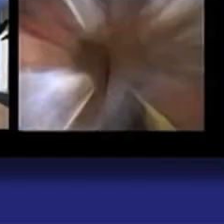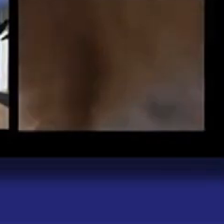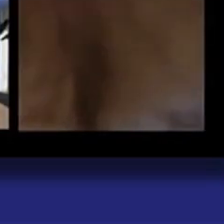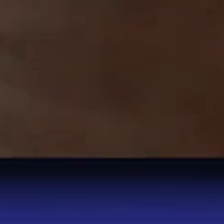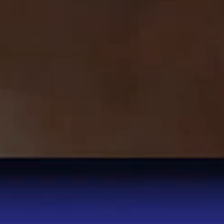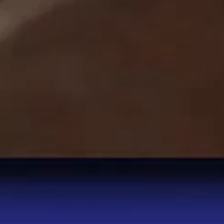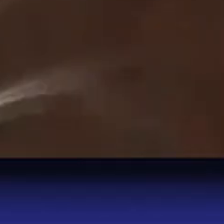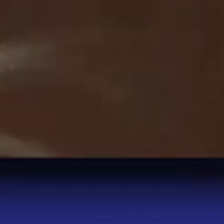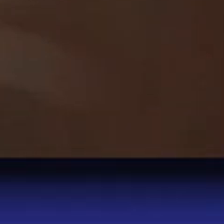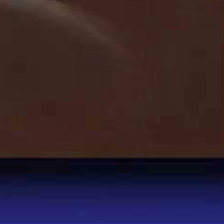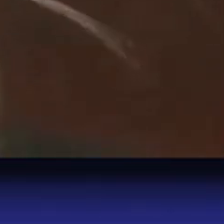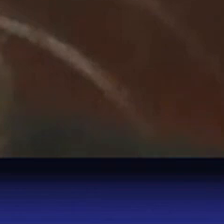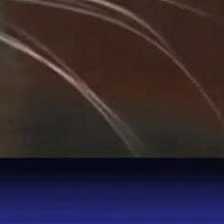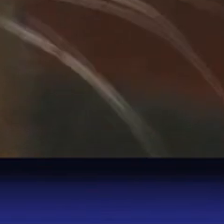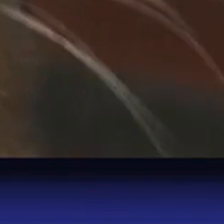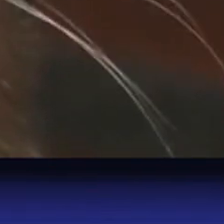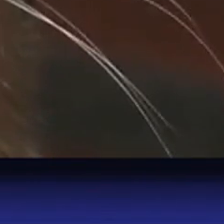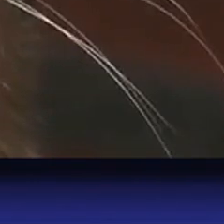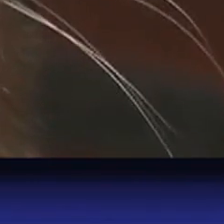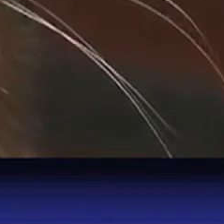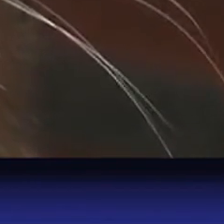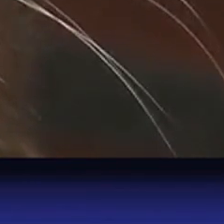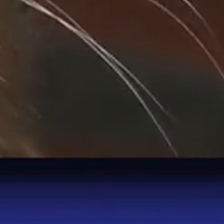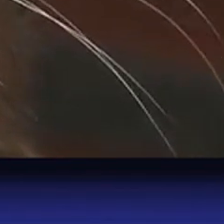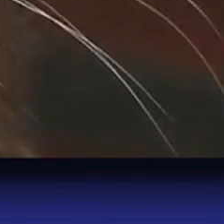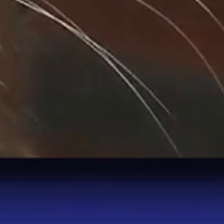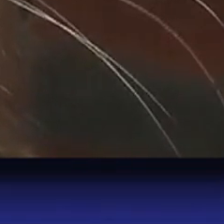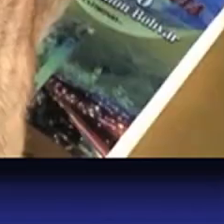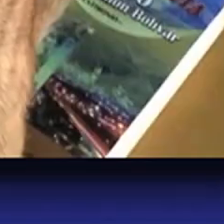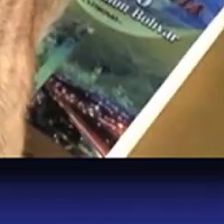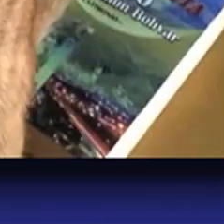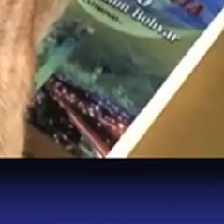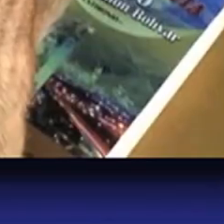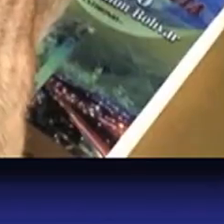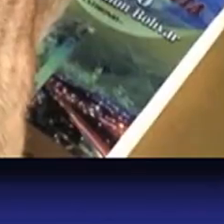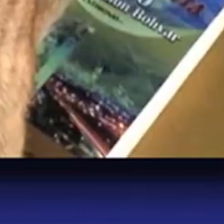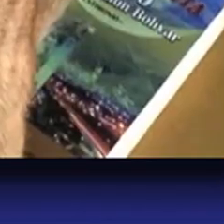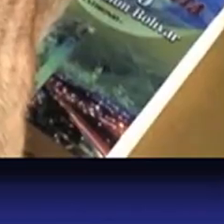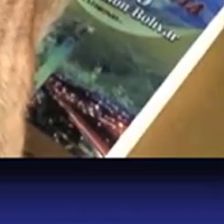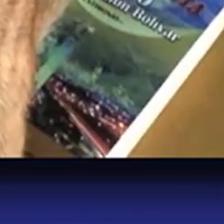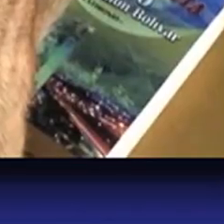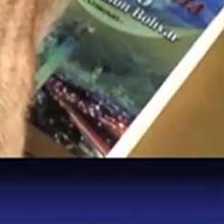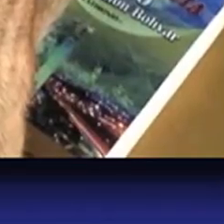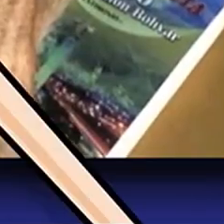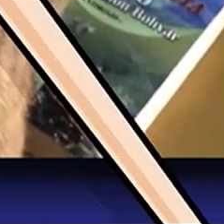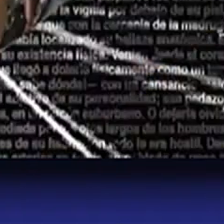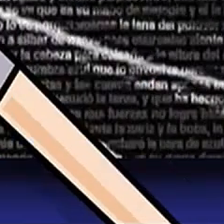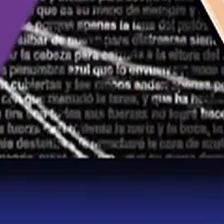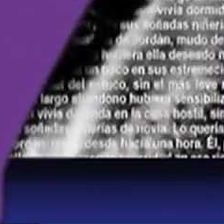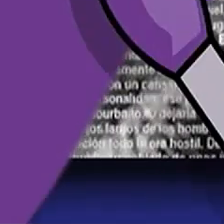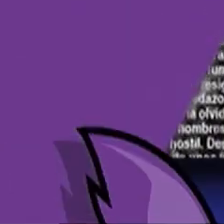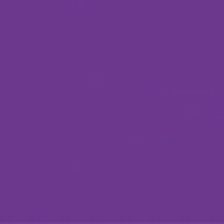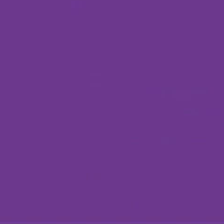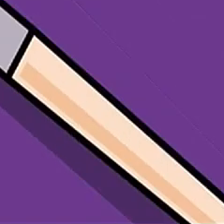comenzar, gozar. ¿Te atreves? Yo sí, aunque solo soy un gato.